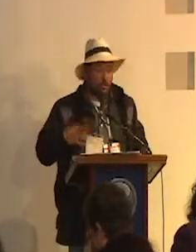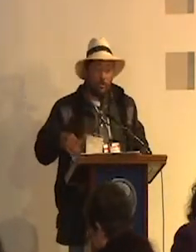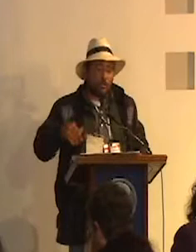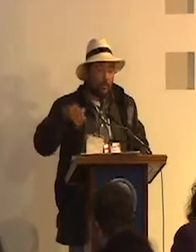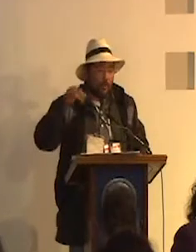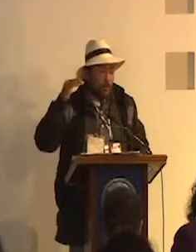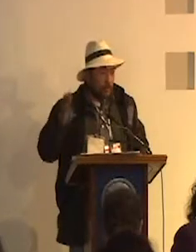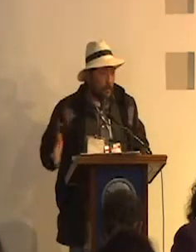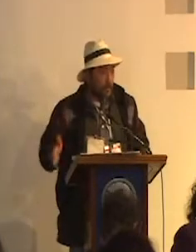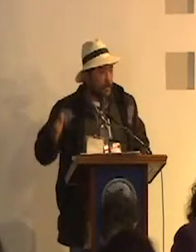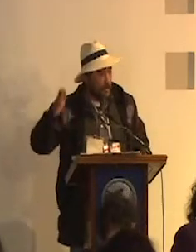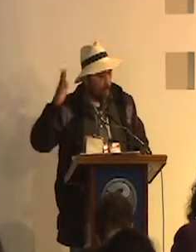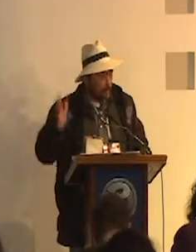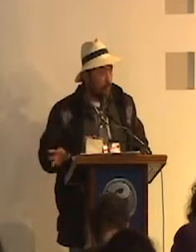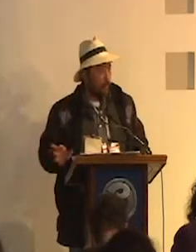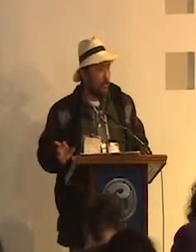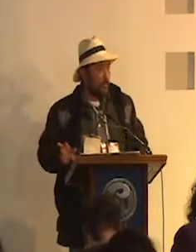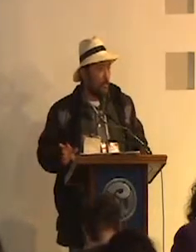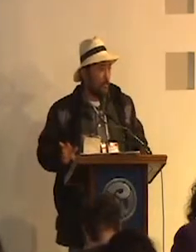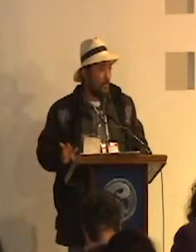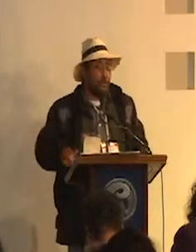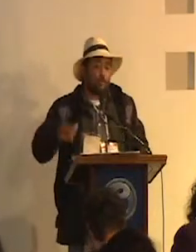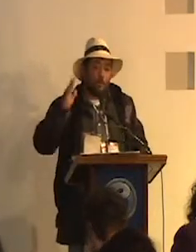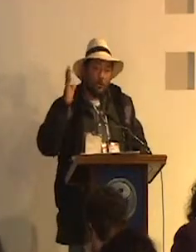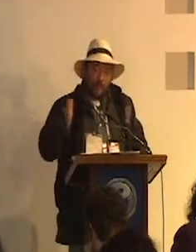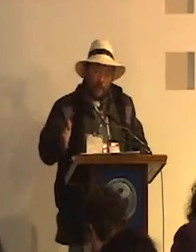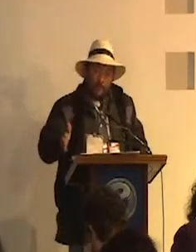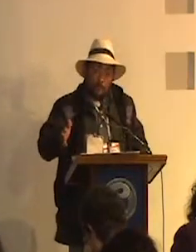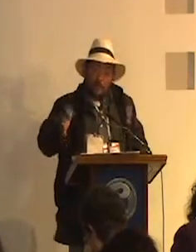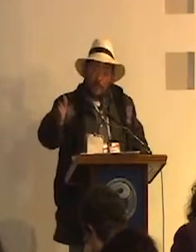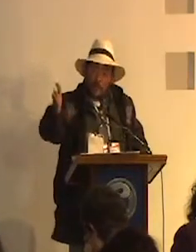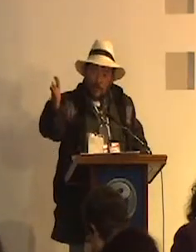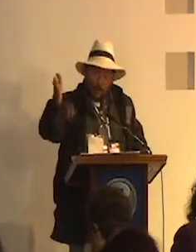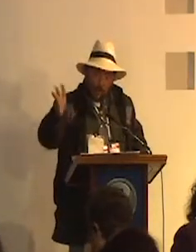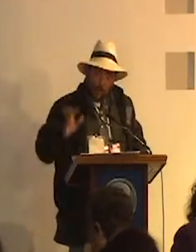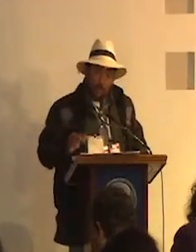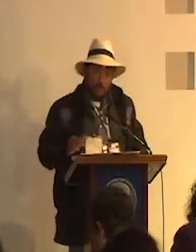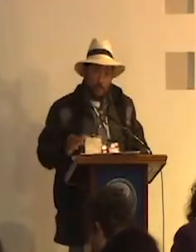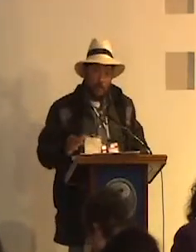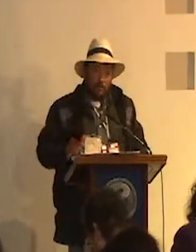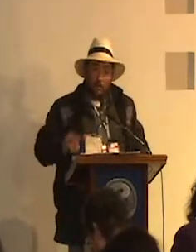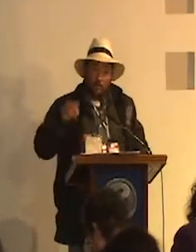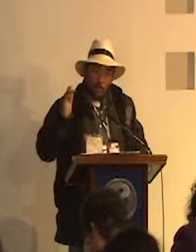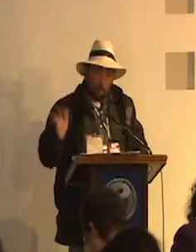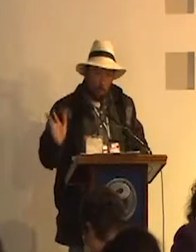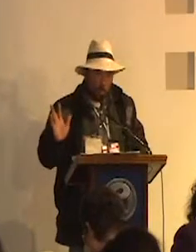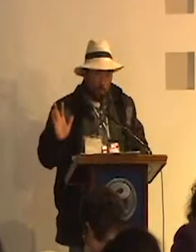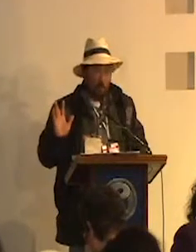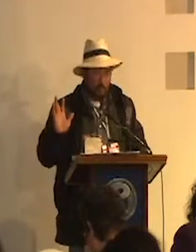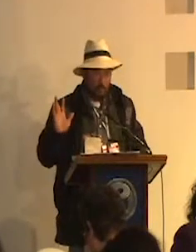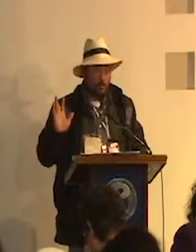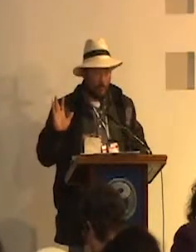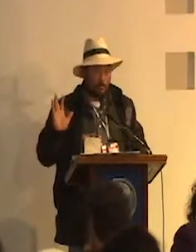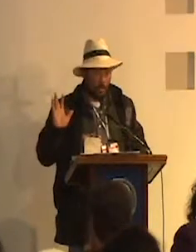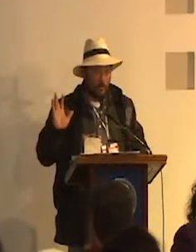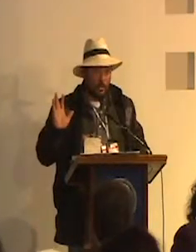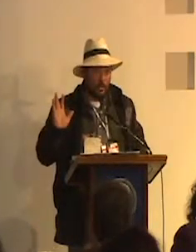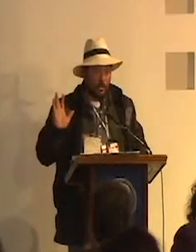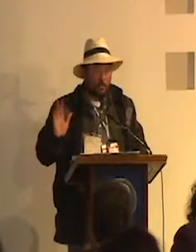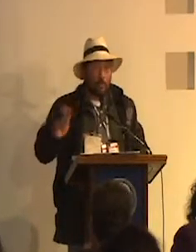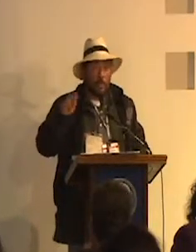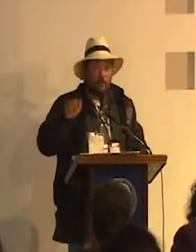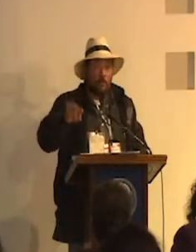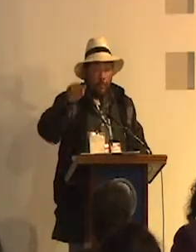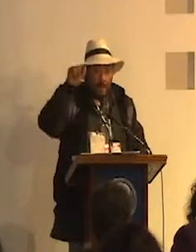nada. Porque son personas que no han sido preparadas para defender a un pueblo. Y si usted no se prepara para a defender a su pueblo, entonces no se meta de lambón, como